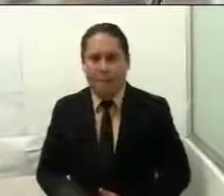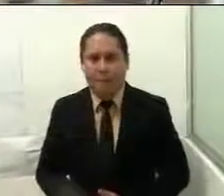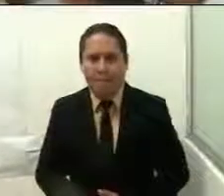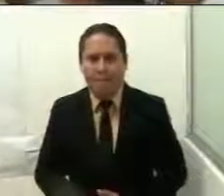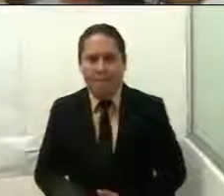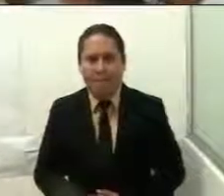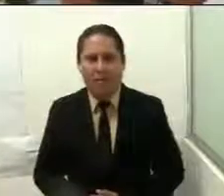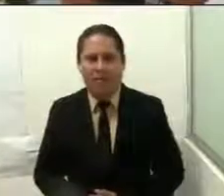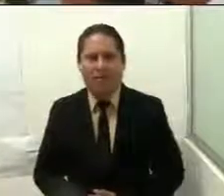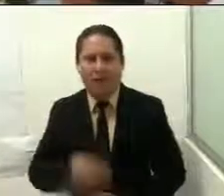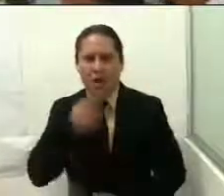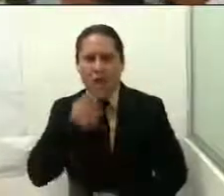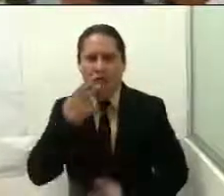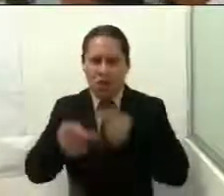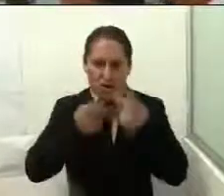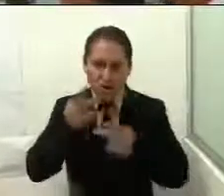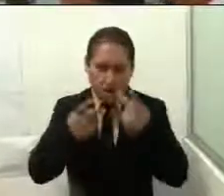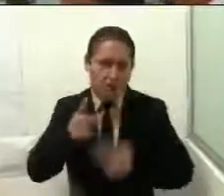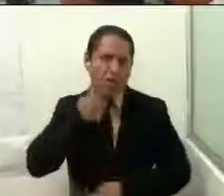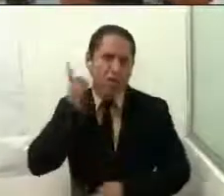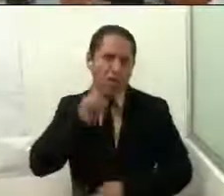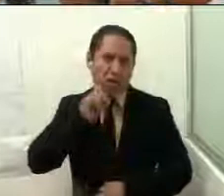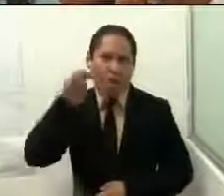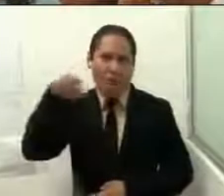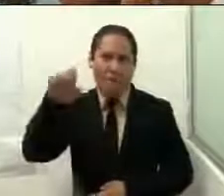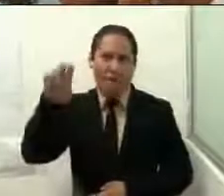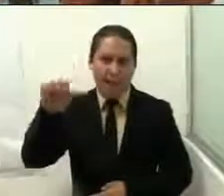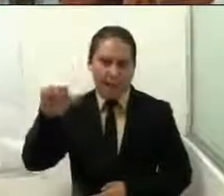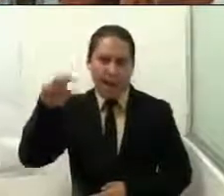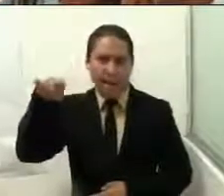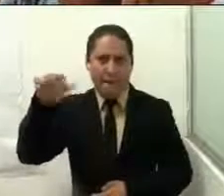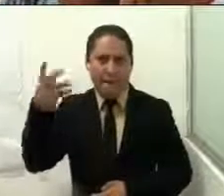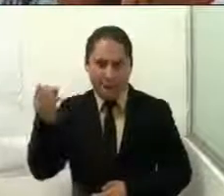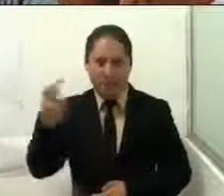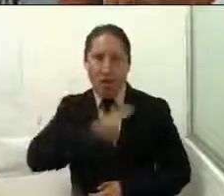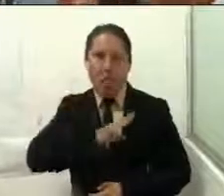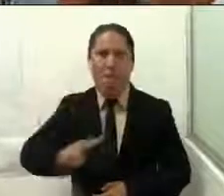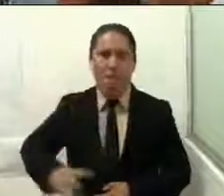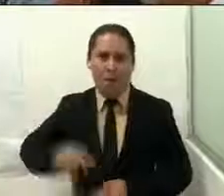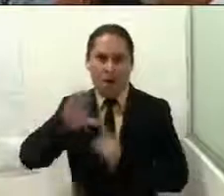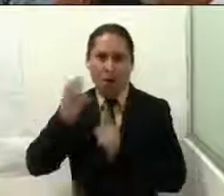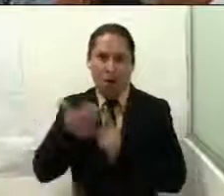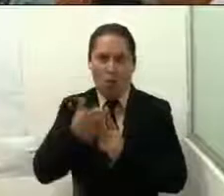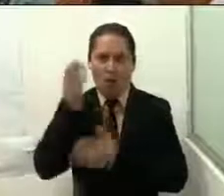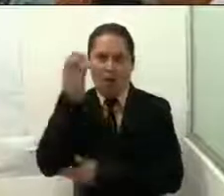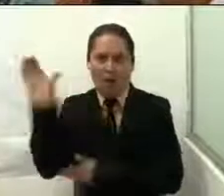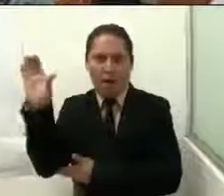tiene el uso de la palabra la diputada maría mayo mendoza vicepresidenta de esta comisión